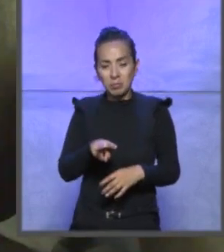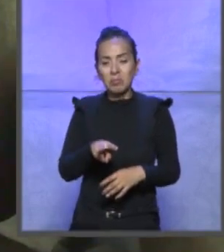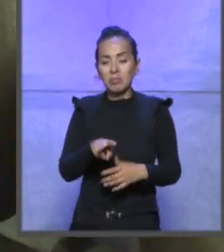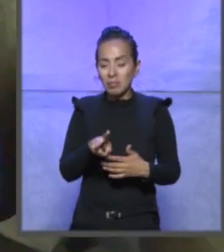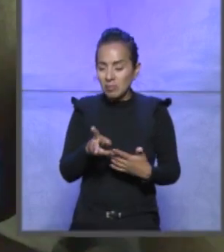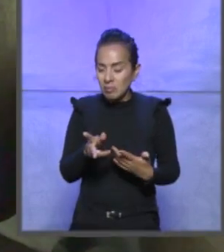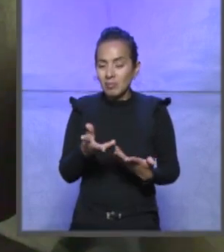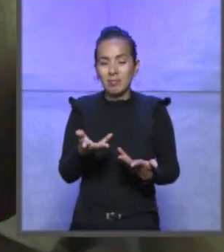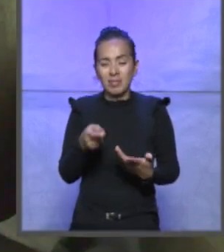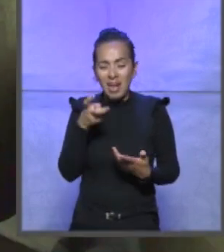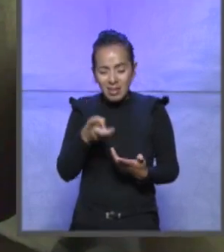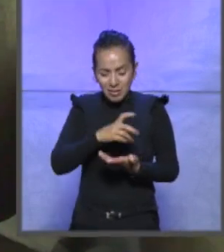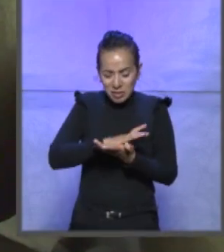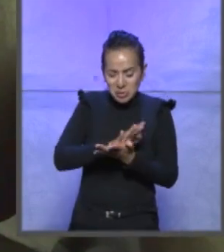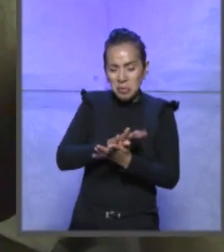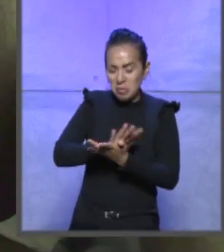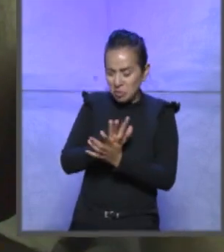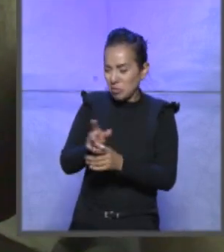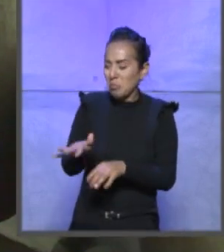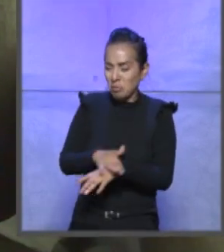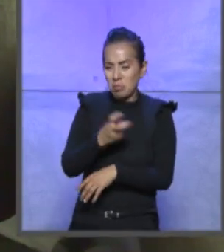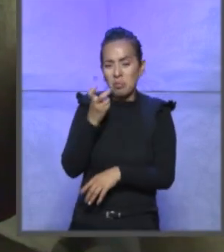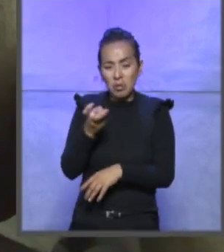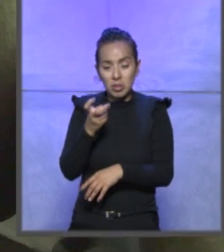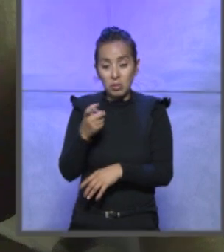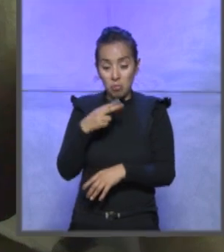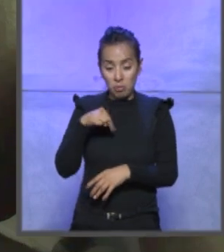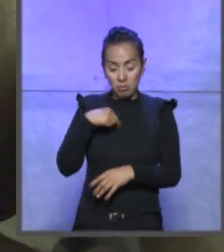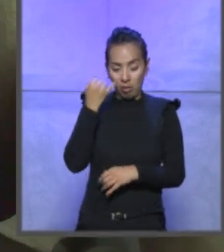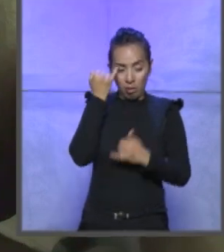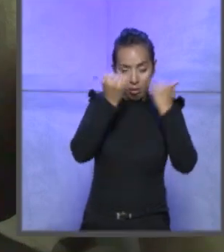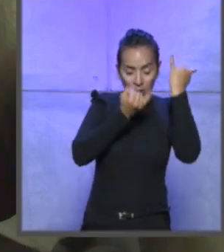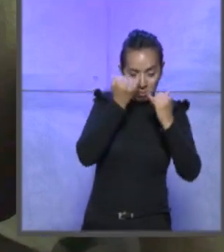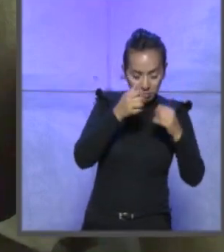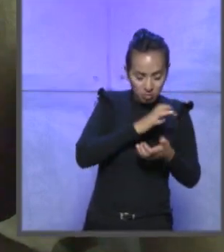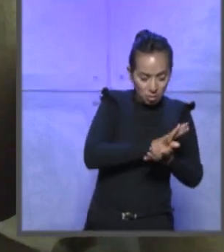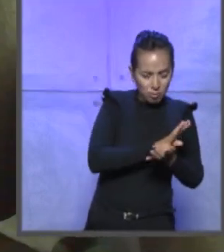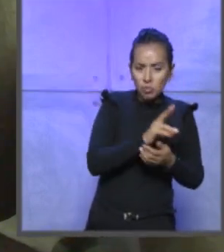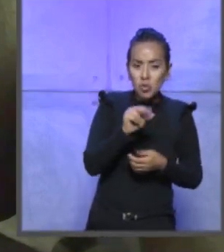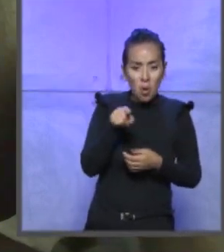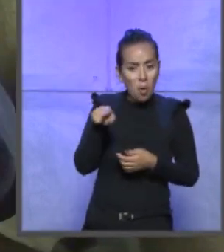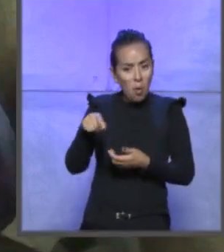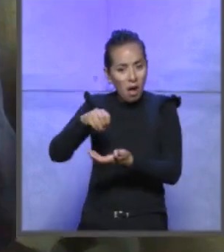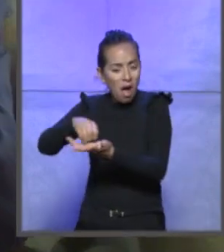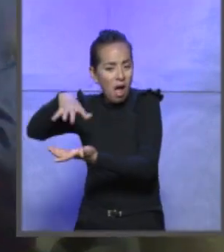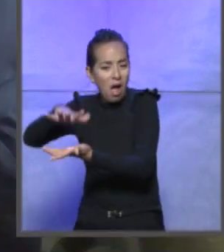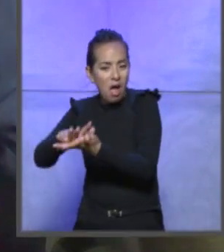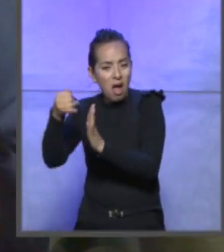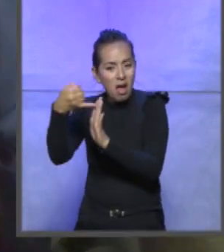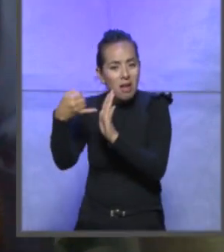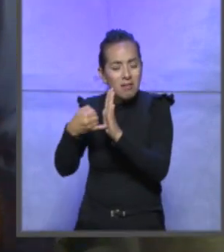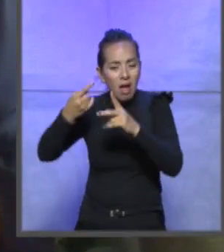es la que finalmente está causando esta discriminación, que no es un invento nuestro, sino que está registrado justamente en